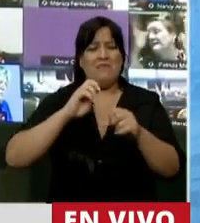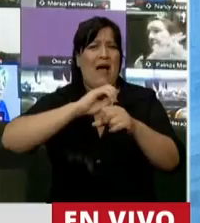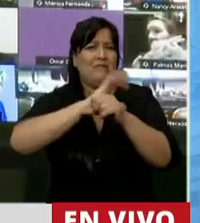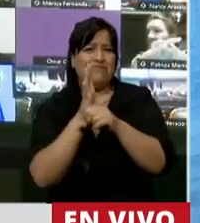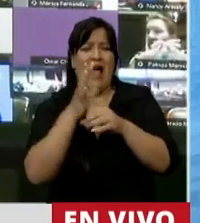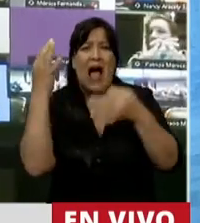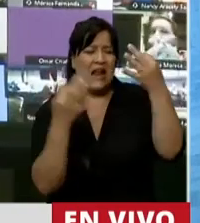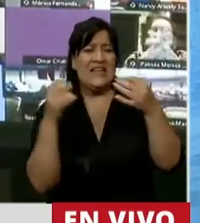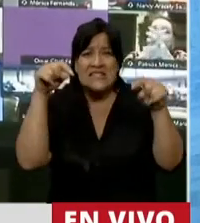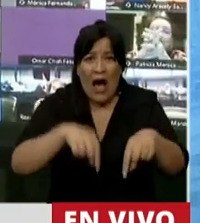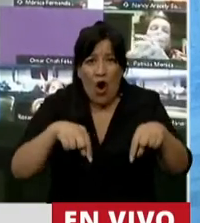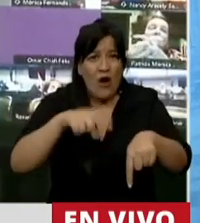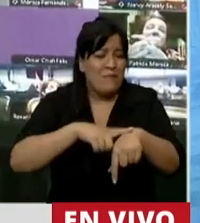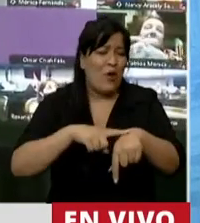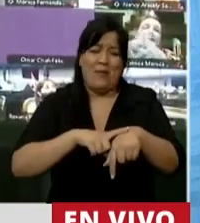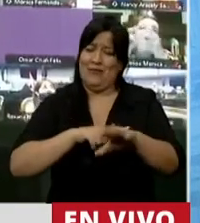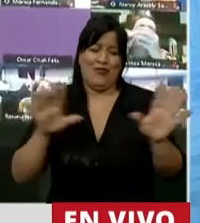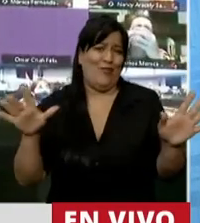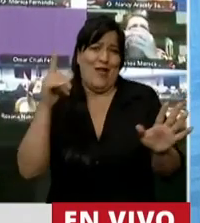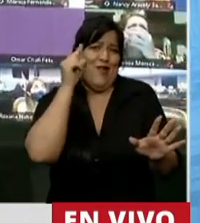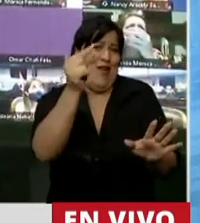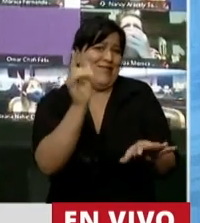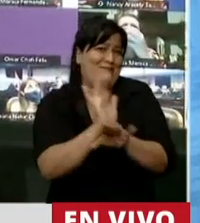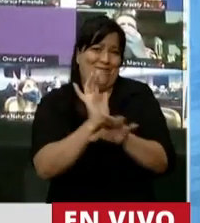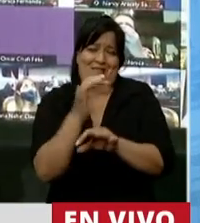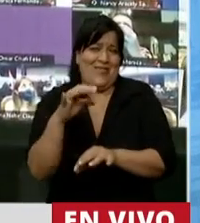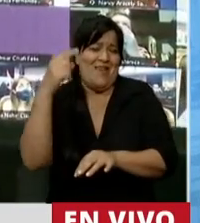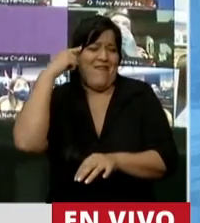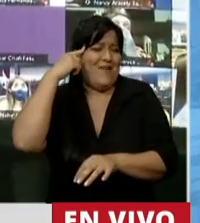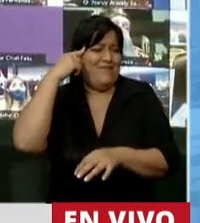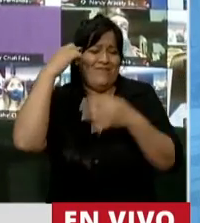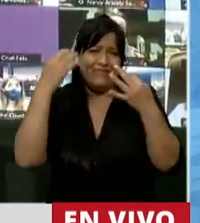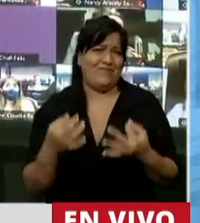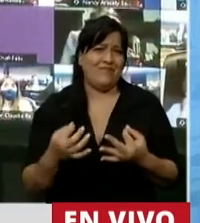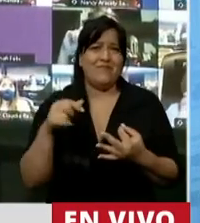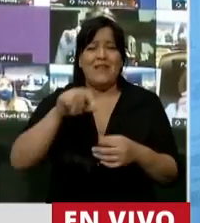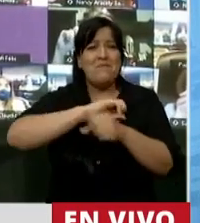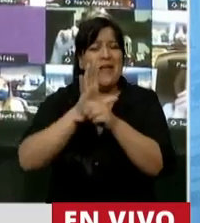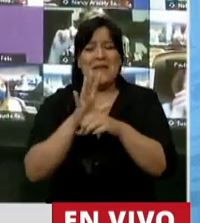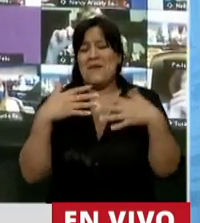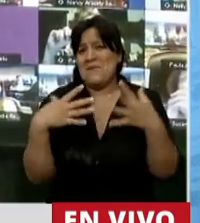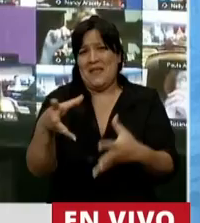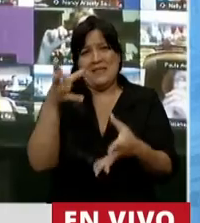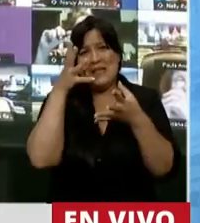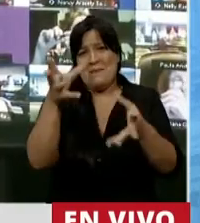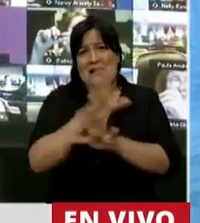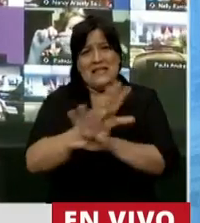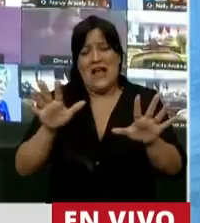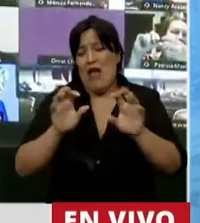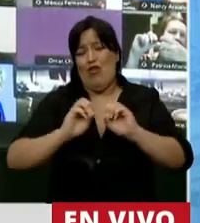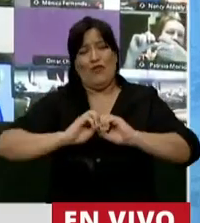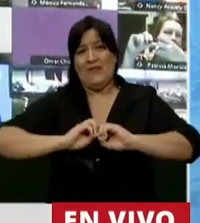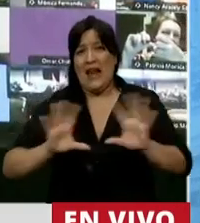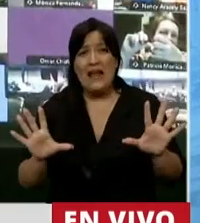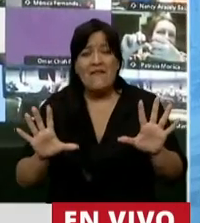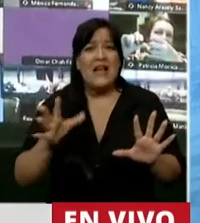ignorancia que realmente merece reconsiderarse. Vivimos una pandemia muy agresiva, que va a dejar un